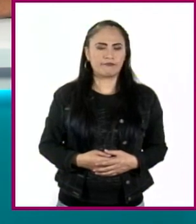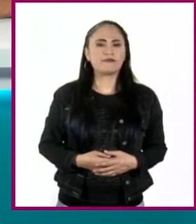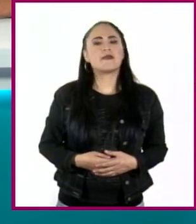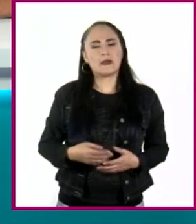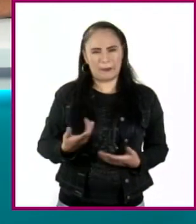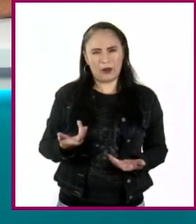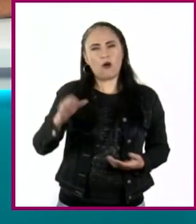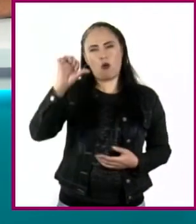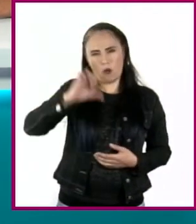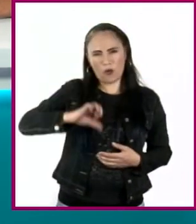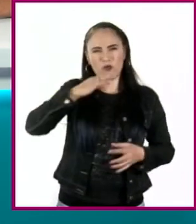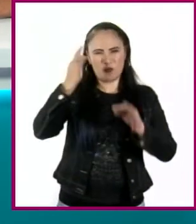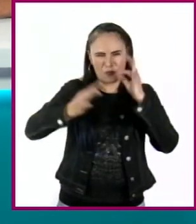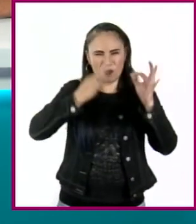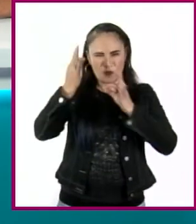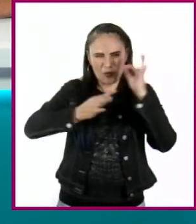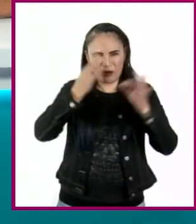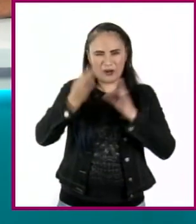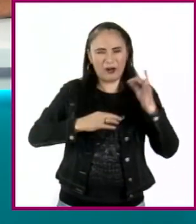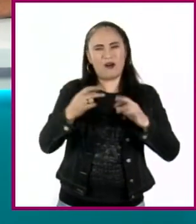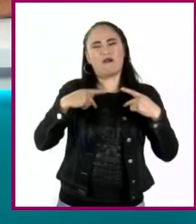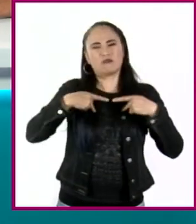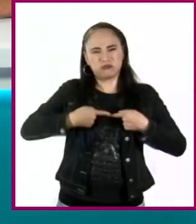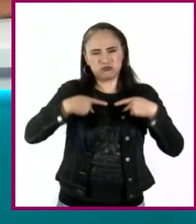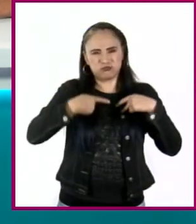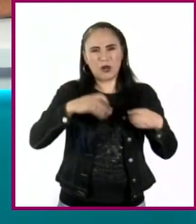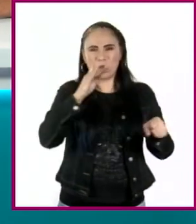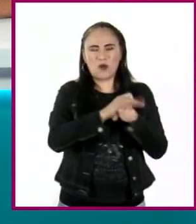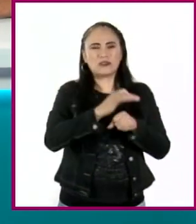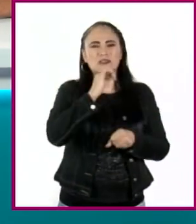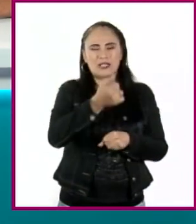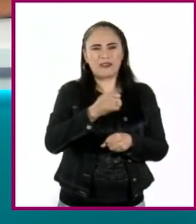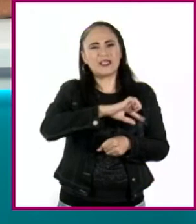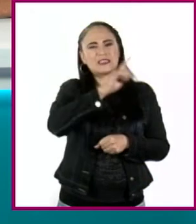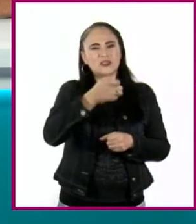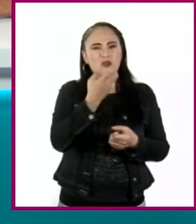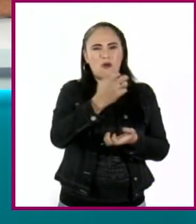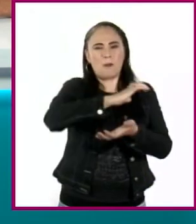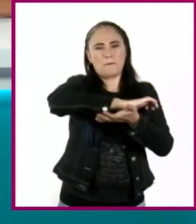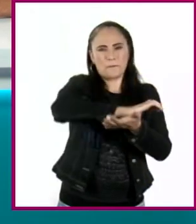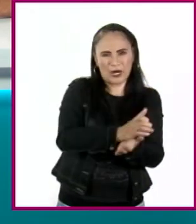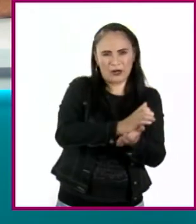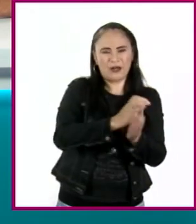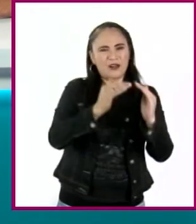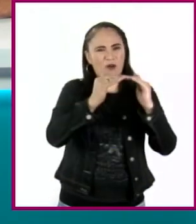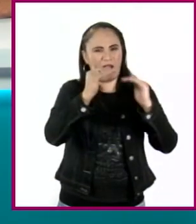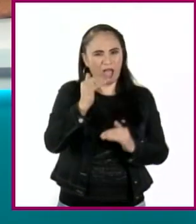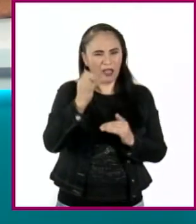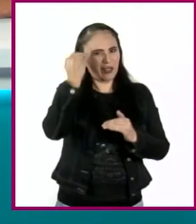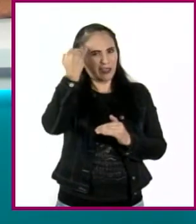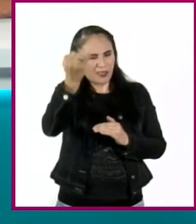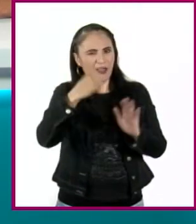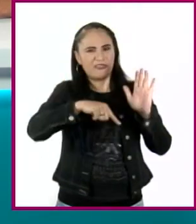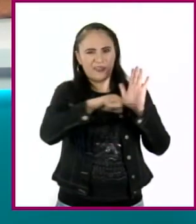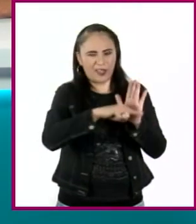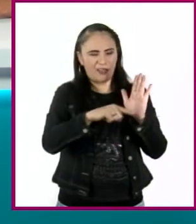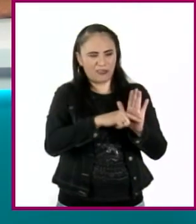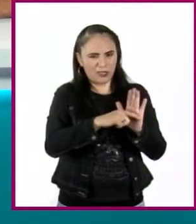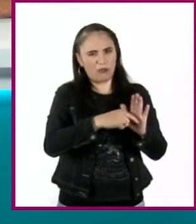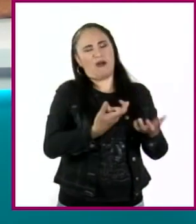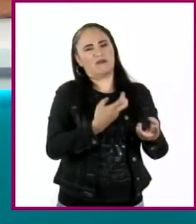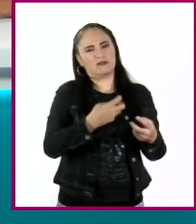podido ver en este noticiario, la vulnerabilidad provoca discriminación y trato diferenciado por prejuicios. Cuando las diferencias